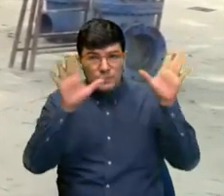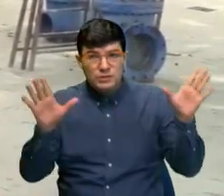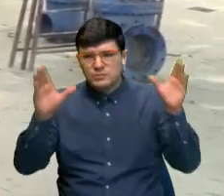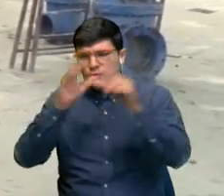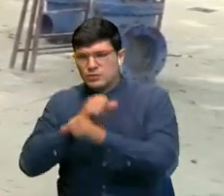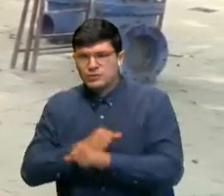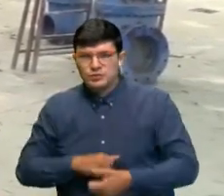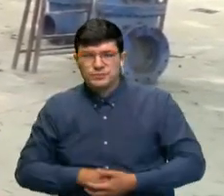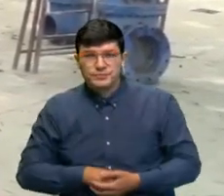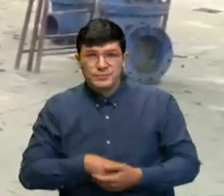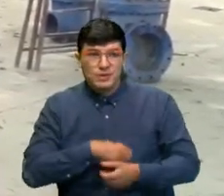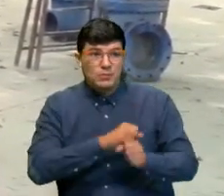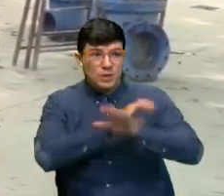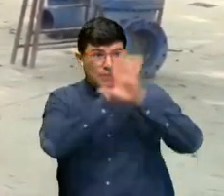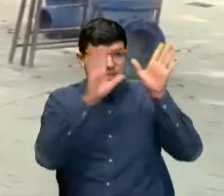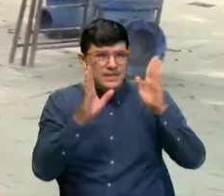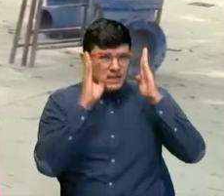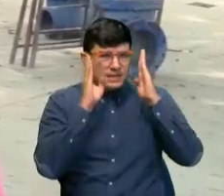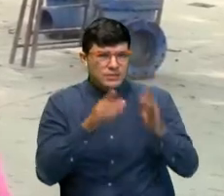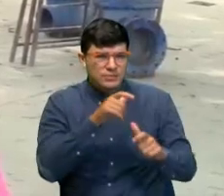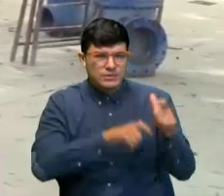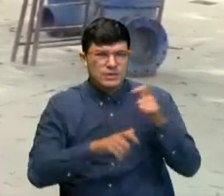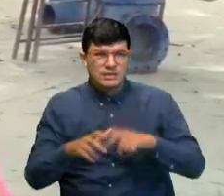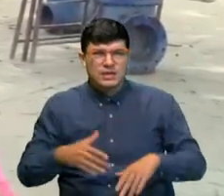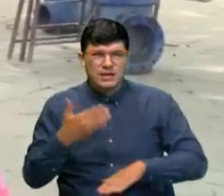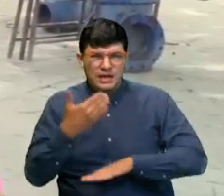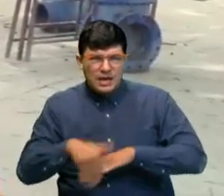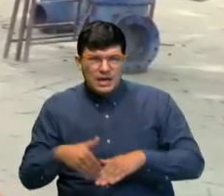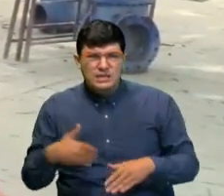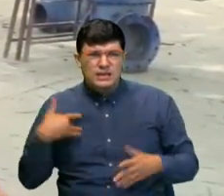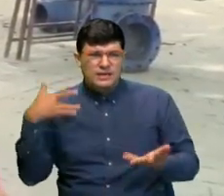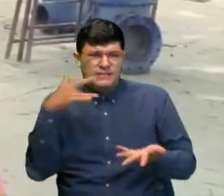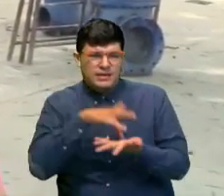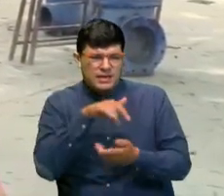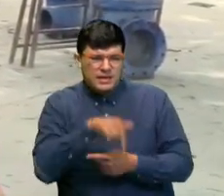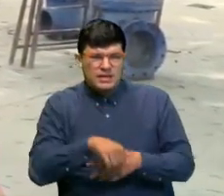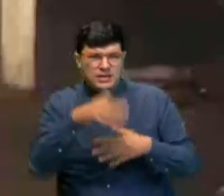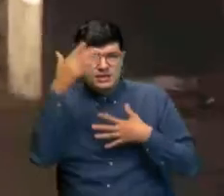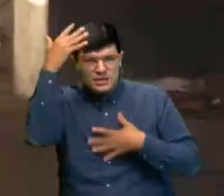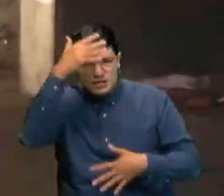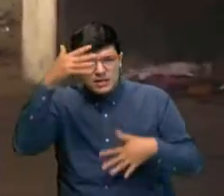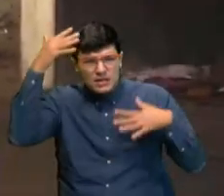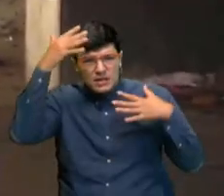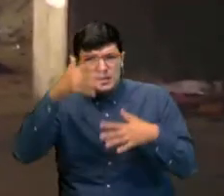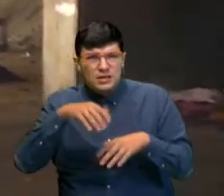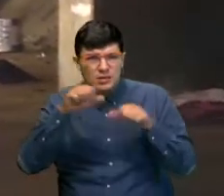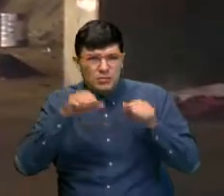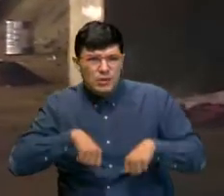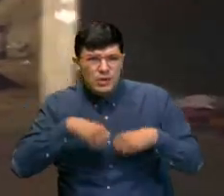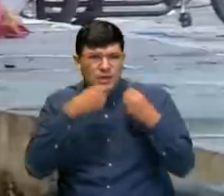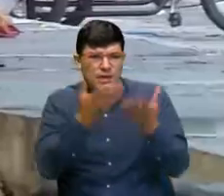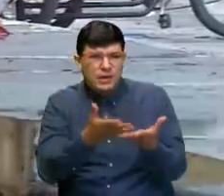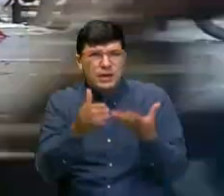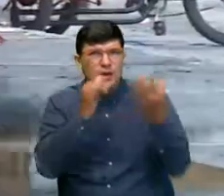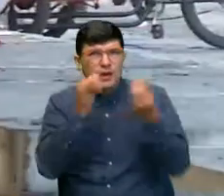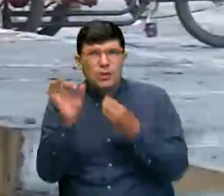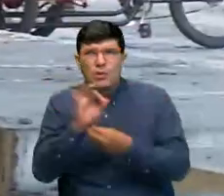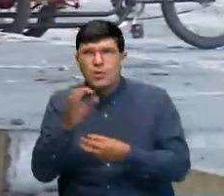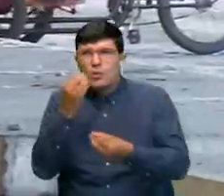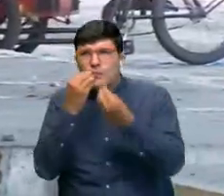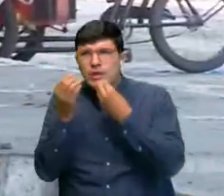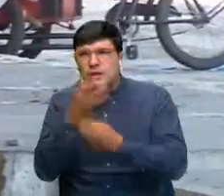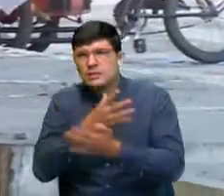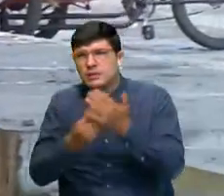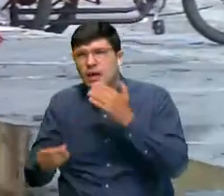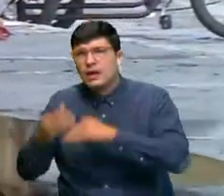programa muy bonito es atención a habitantes de la calle donde ellos vienen se bañan tienen su refrigerio tienen almuerzo y salen